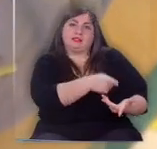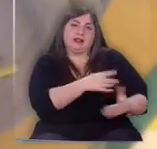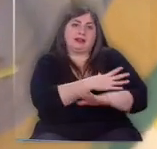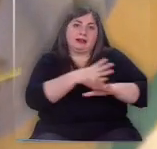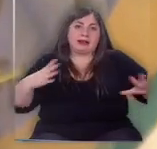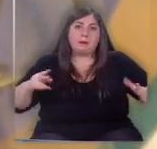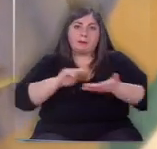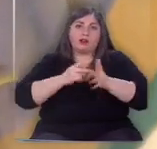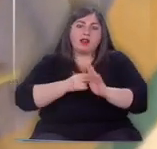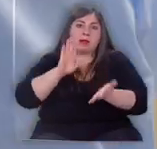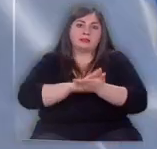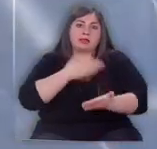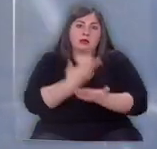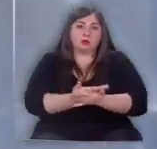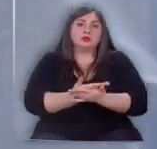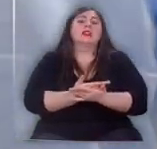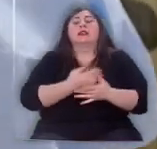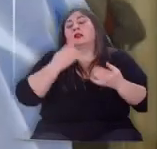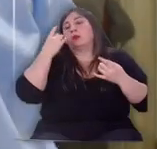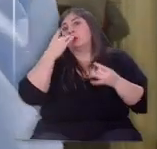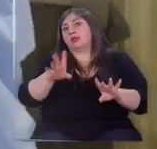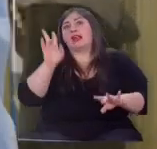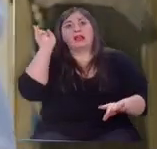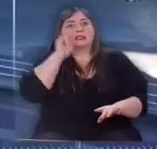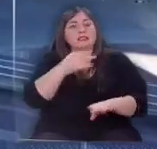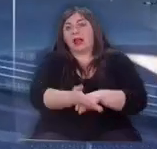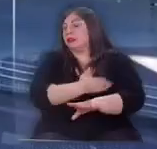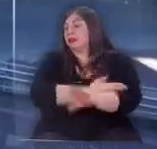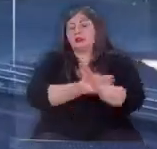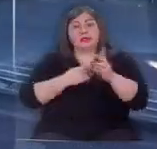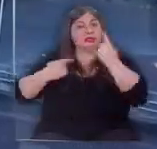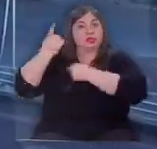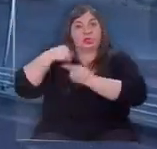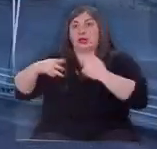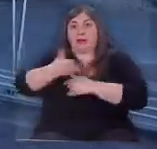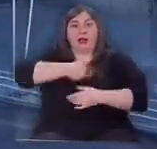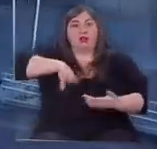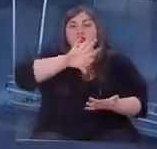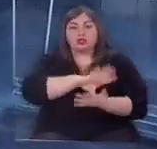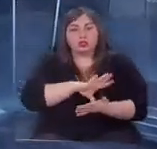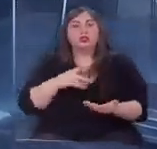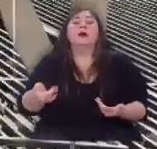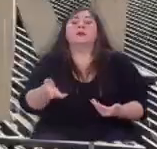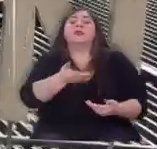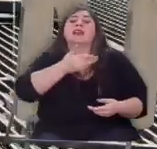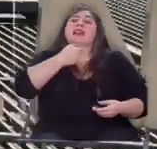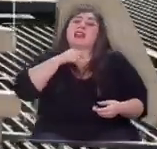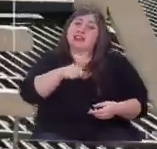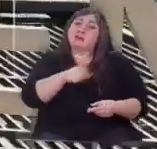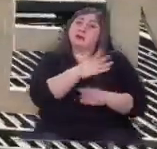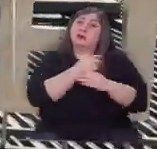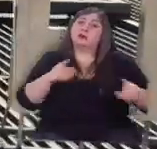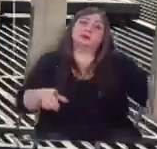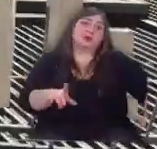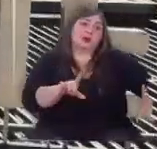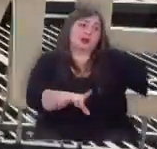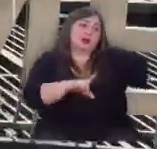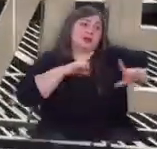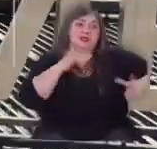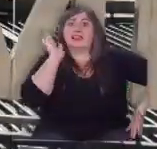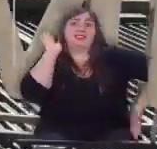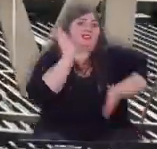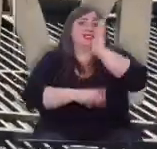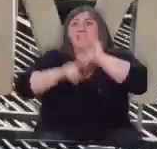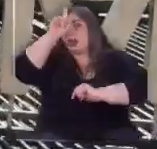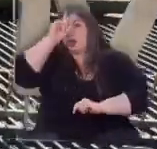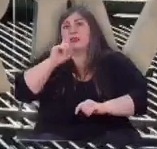gran emergencia sanitaria que es única y sin precedentes para todos nosotros. De hecho, muchos de estos médicos que egresan ya han debido partir a sus hospitales de destinación,